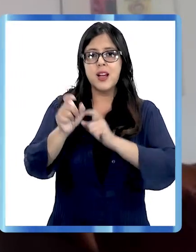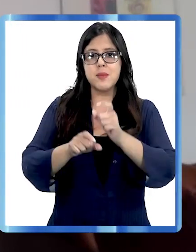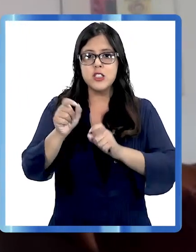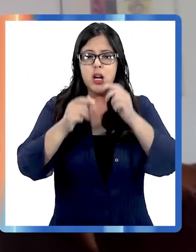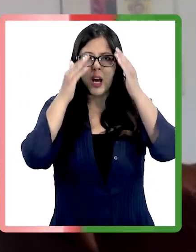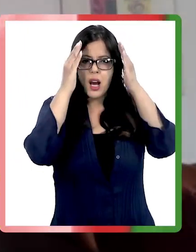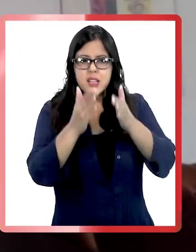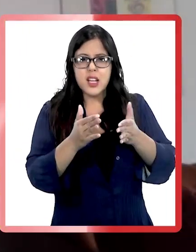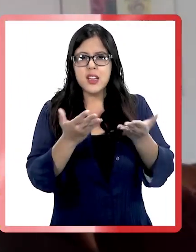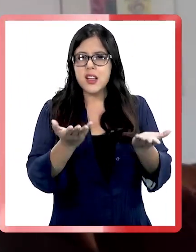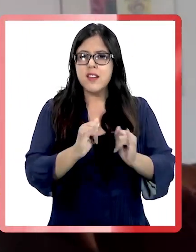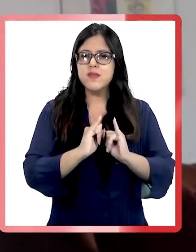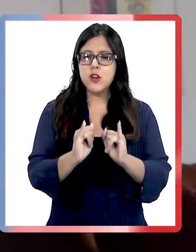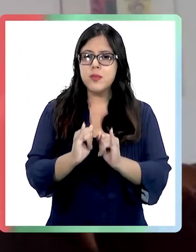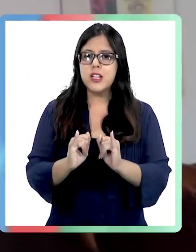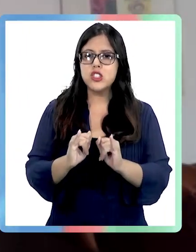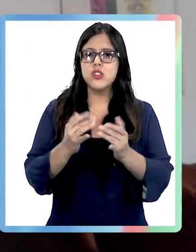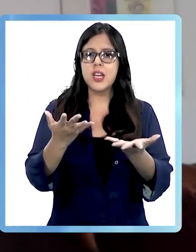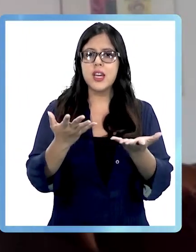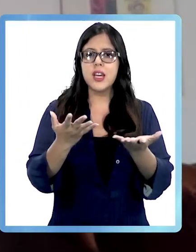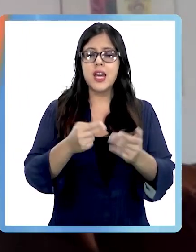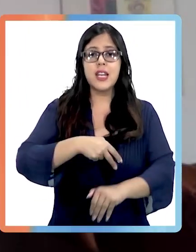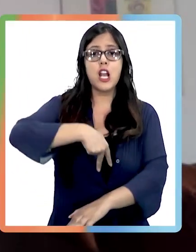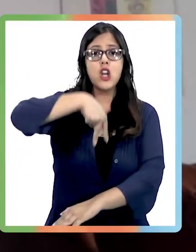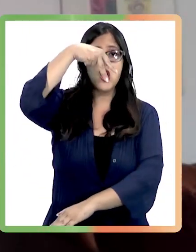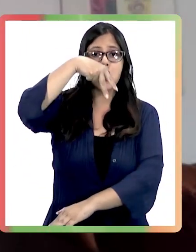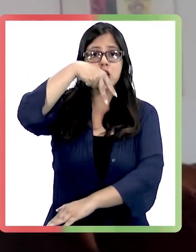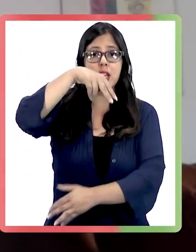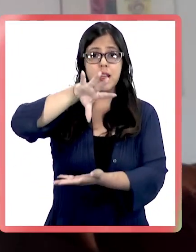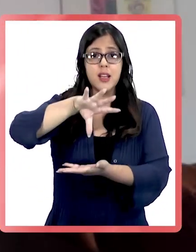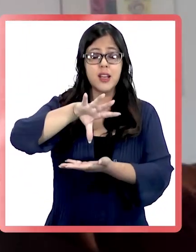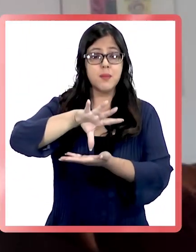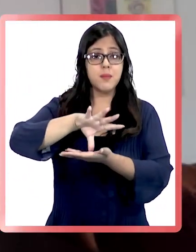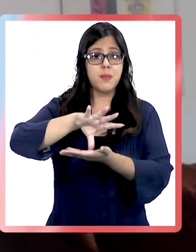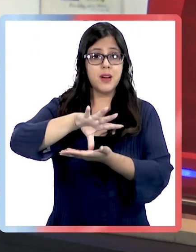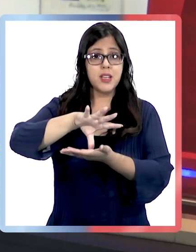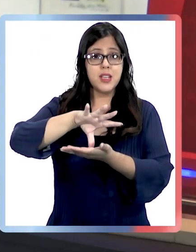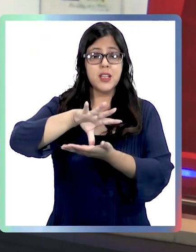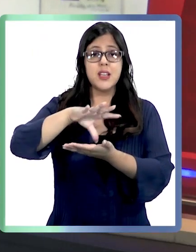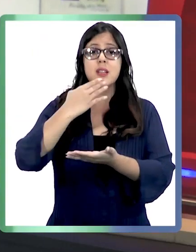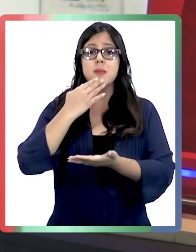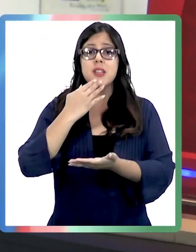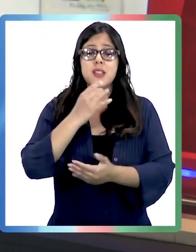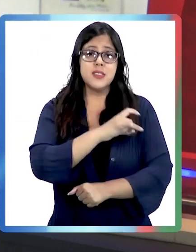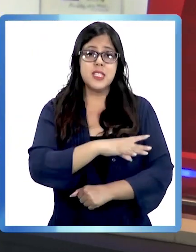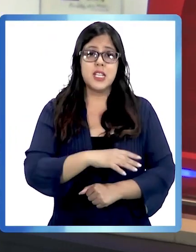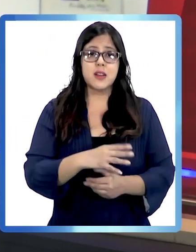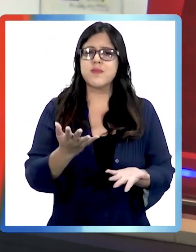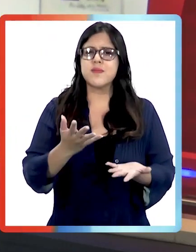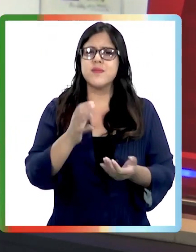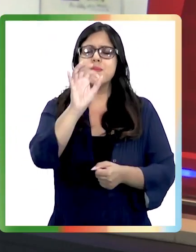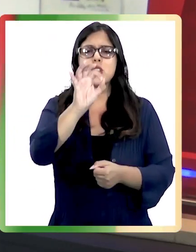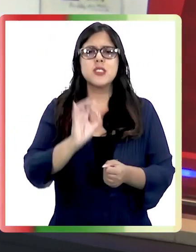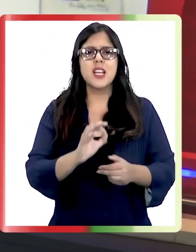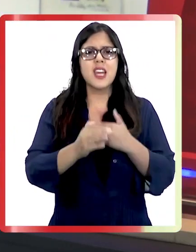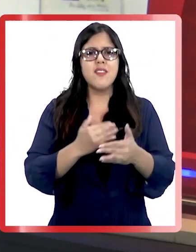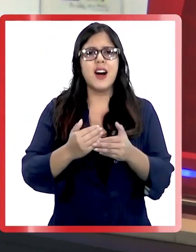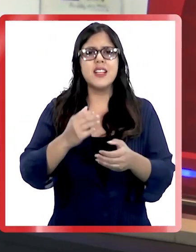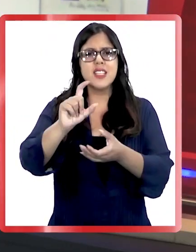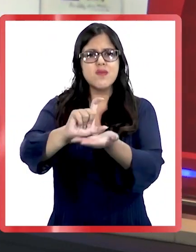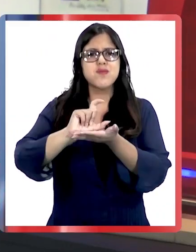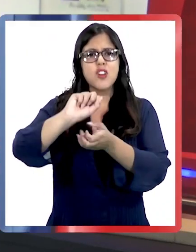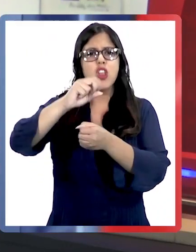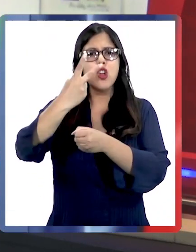gente está un poquito más atenta a lo que pasa por las noticias de lo que sucede en el hemisferio norte y lo que sucede en China. A estas alturas, ¿cuál es el porcentaje de avance